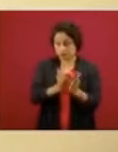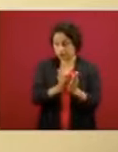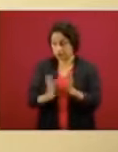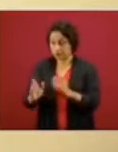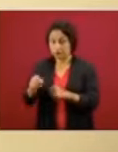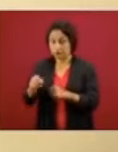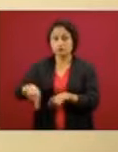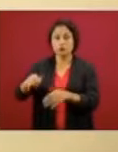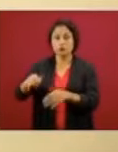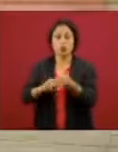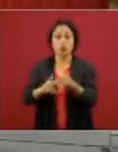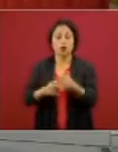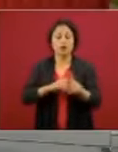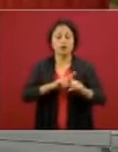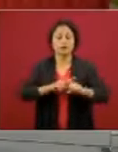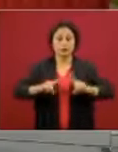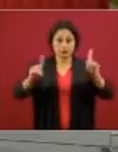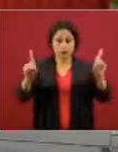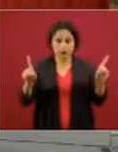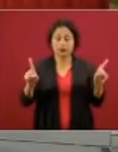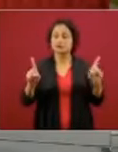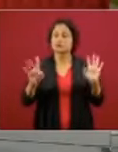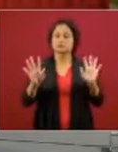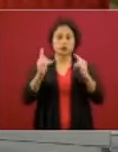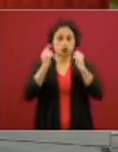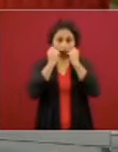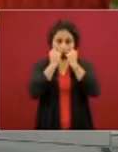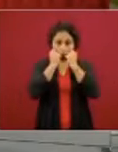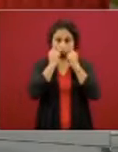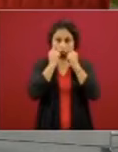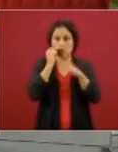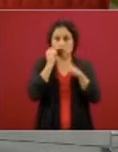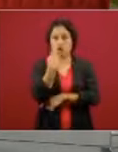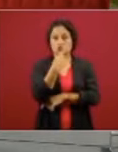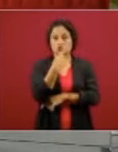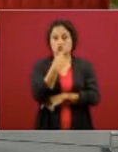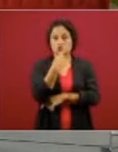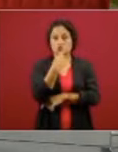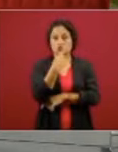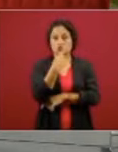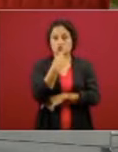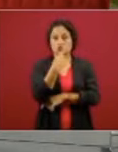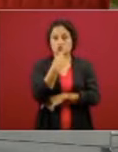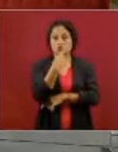diferentes, será a las 8 de la mañana en cada estado de la República.